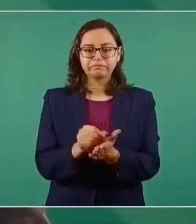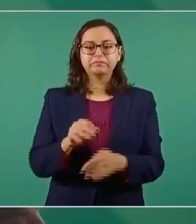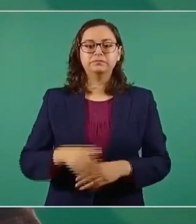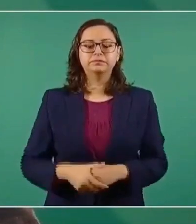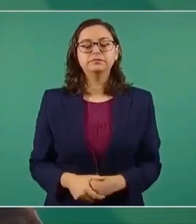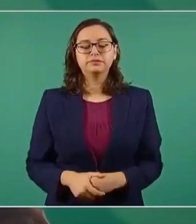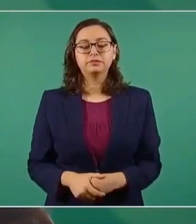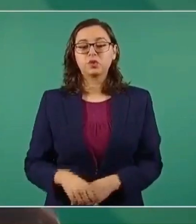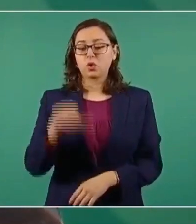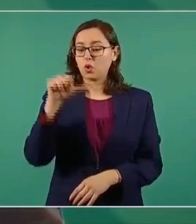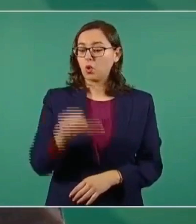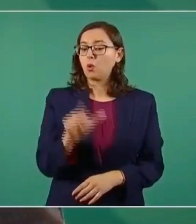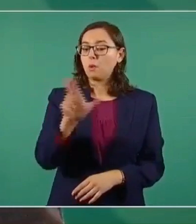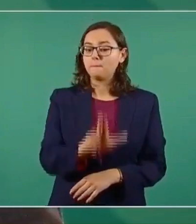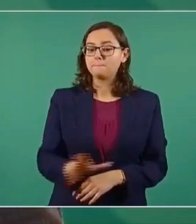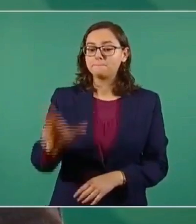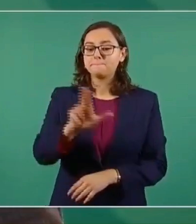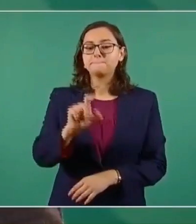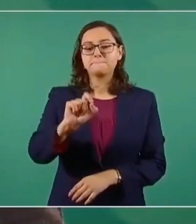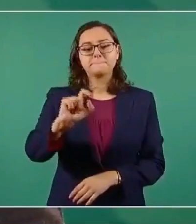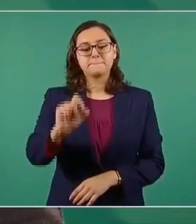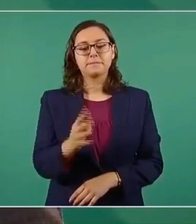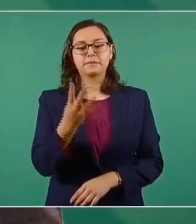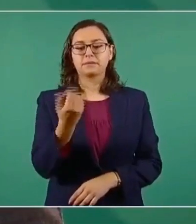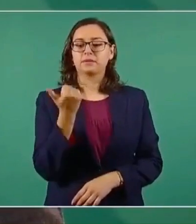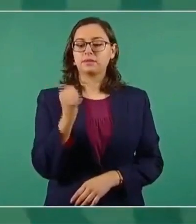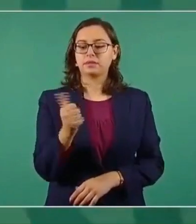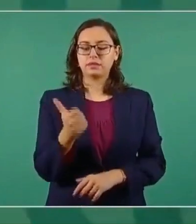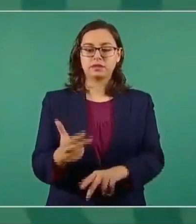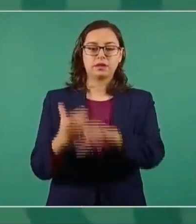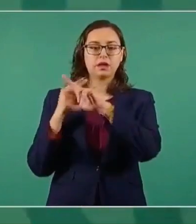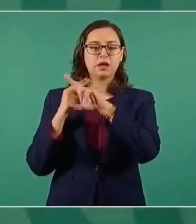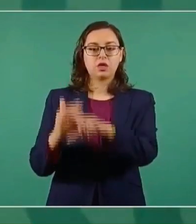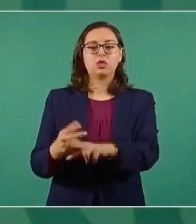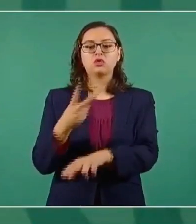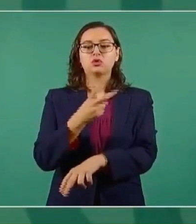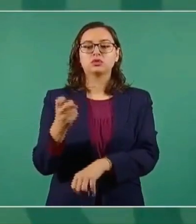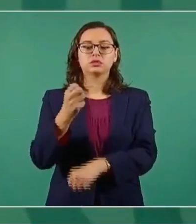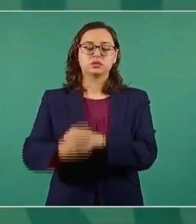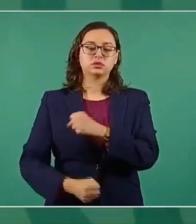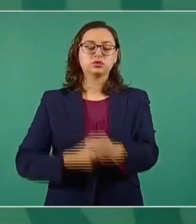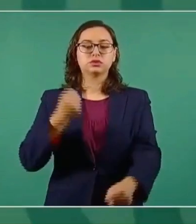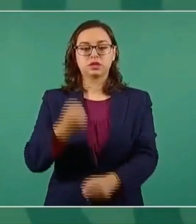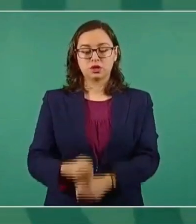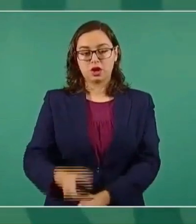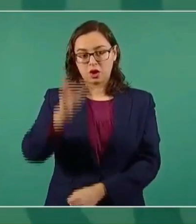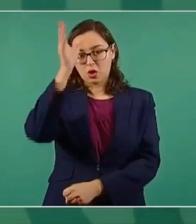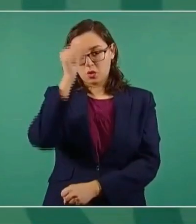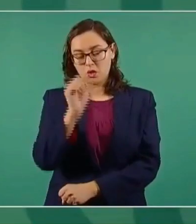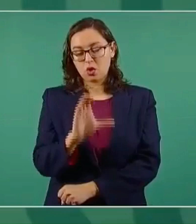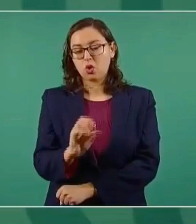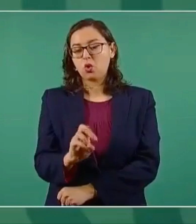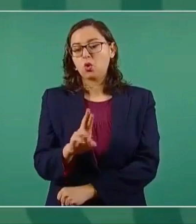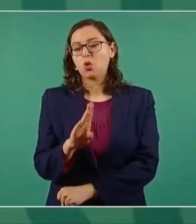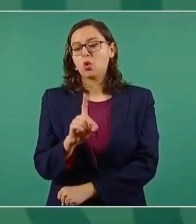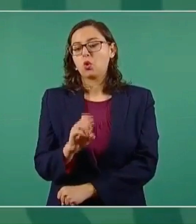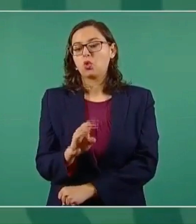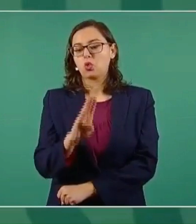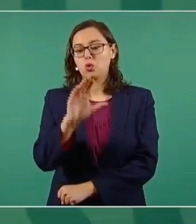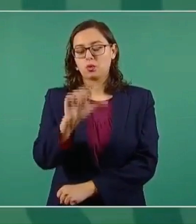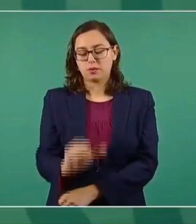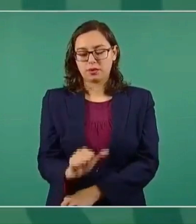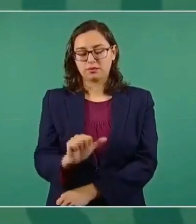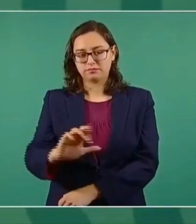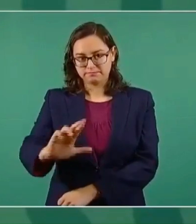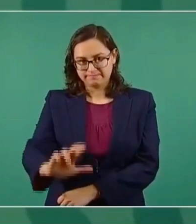martes 24 de agosto, en el marco de los 200 años de los Tratados de Córdoba, conmemoramos al Padre de la